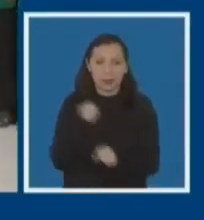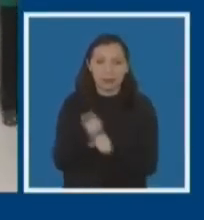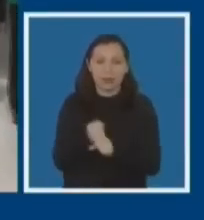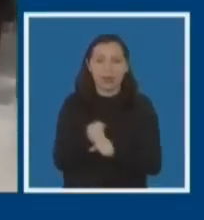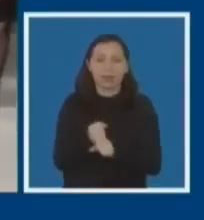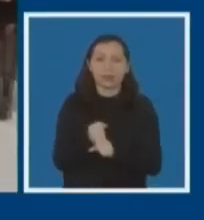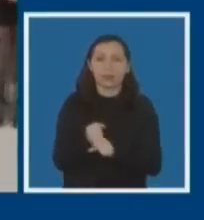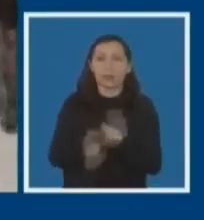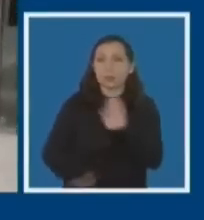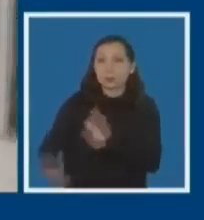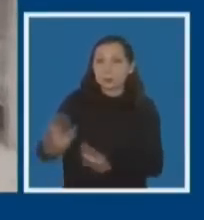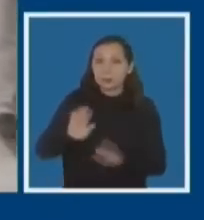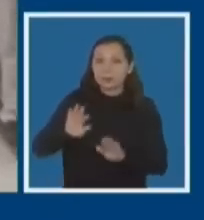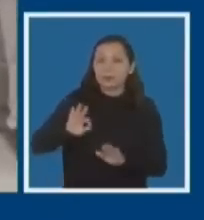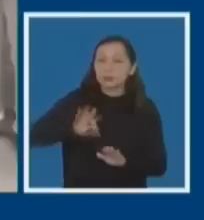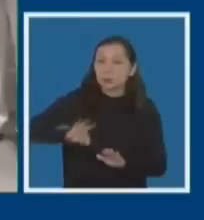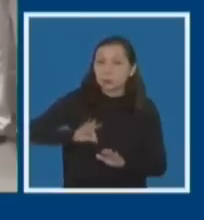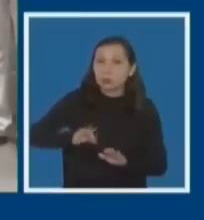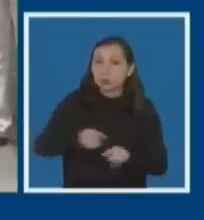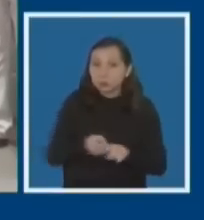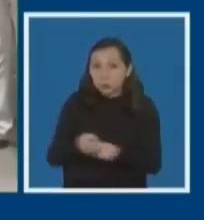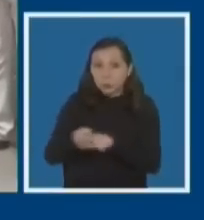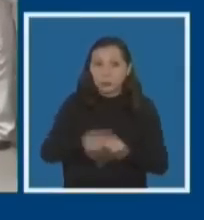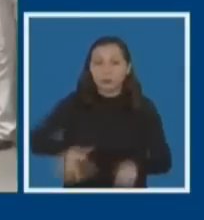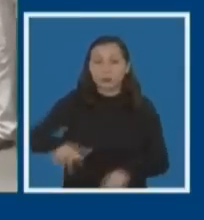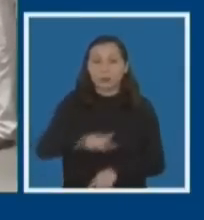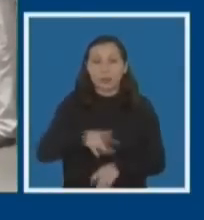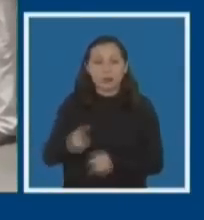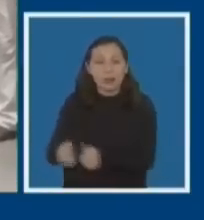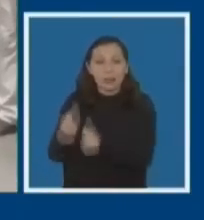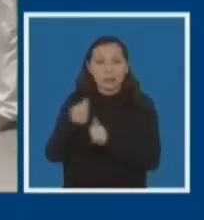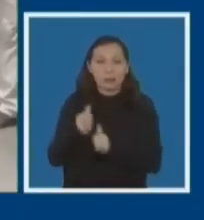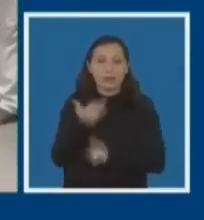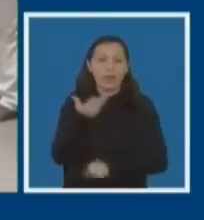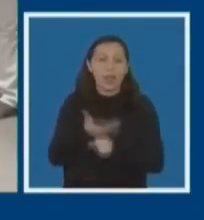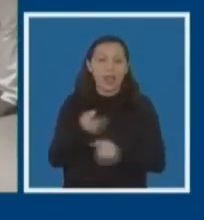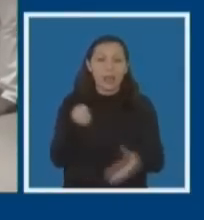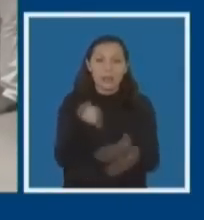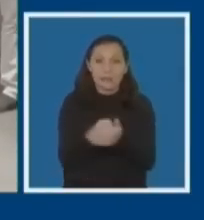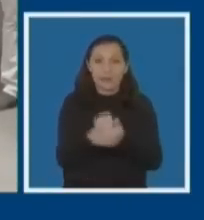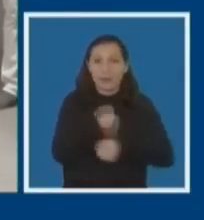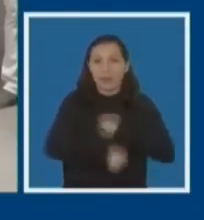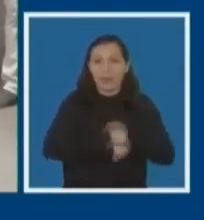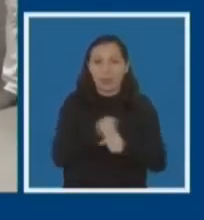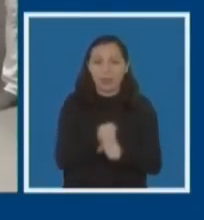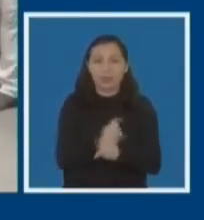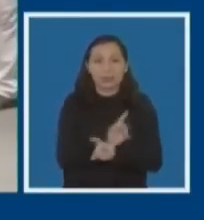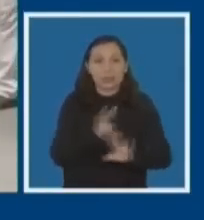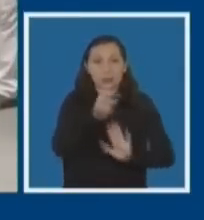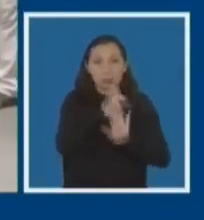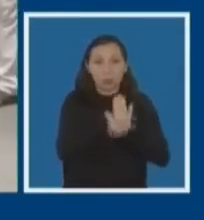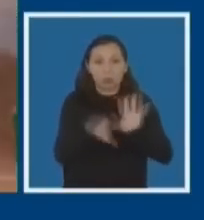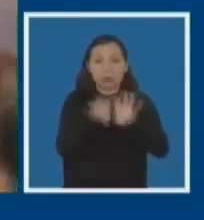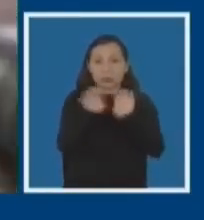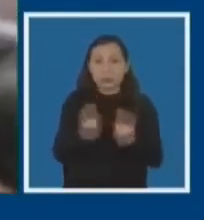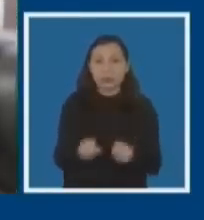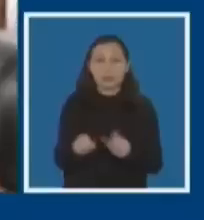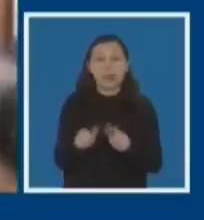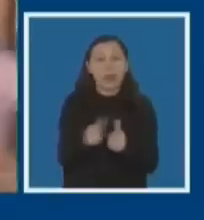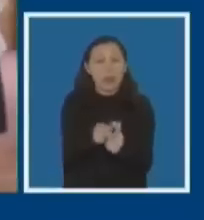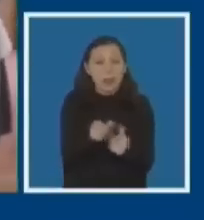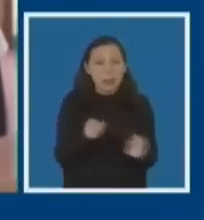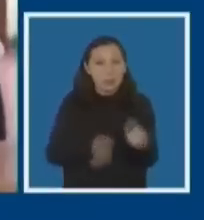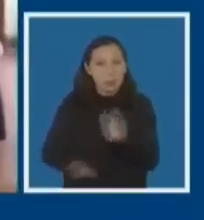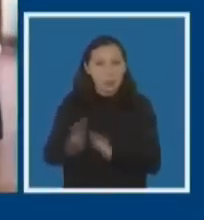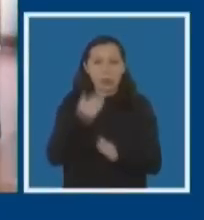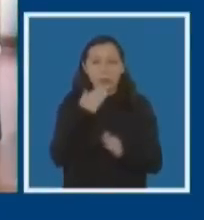Trabajo y Previsión Social. Tenemos el desafío de a fin de año tener un proyecto para el Sistema Nacional de Cuidados, que